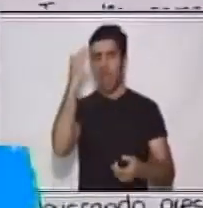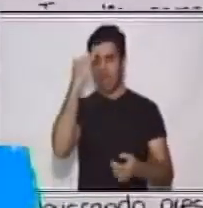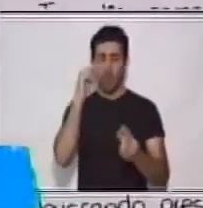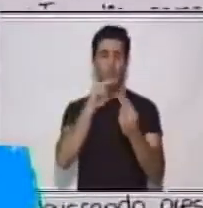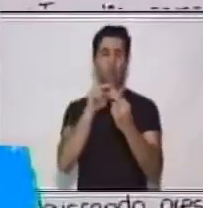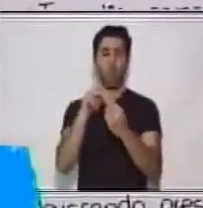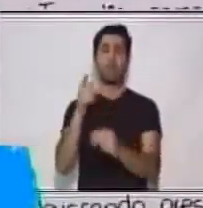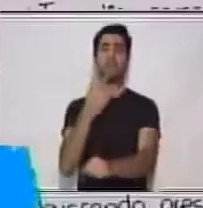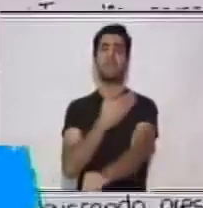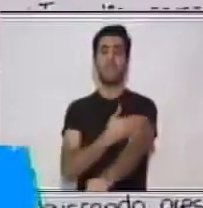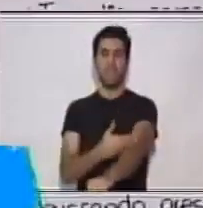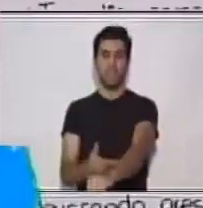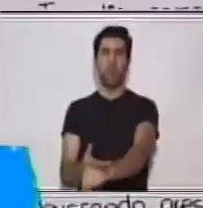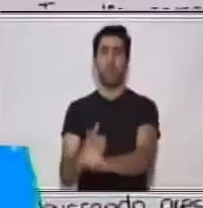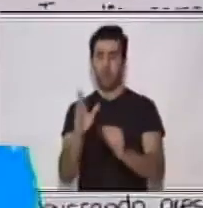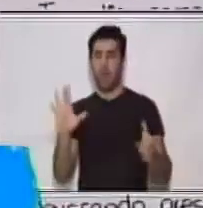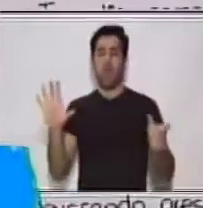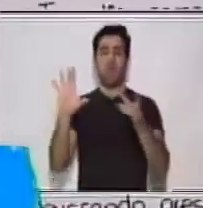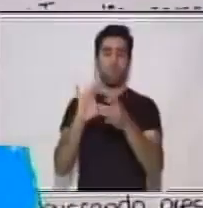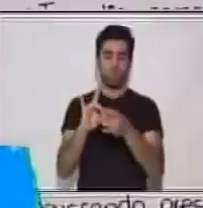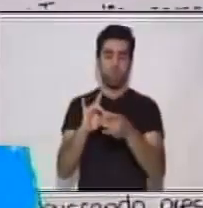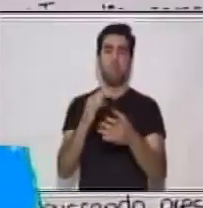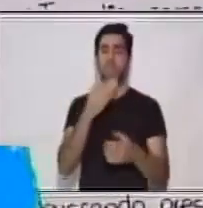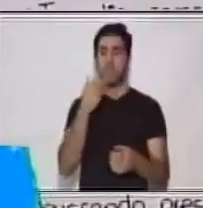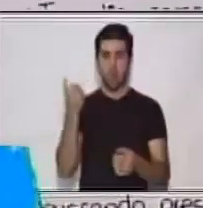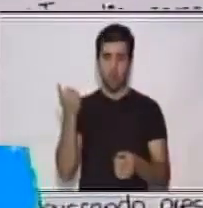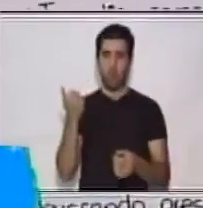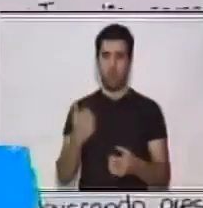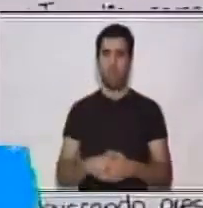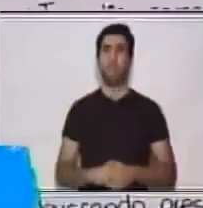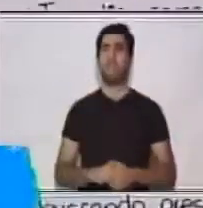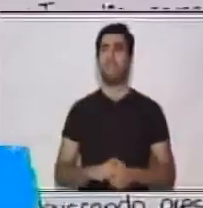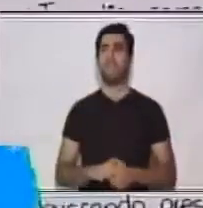o el propósito inicial es pues continuar con